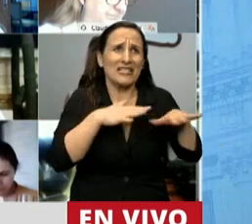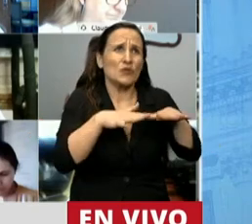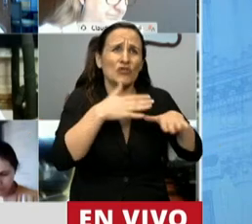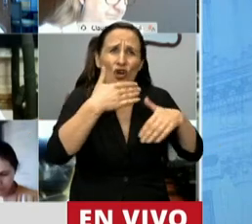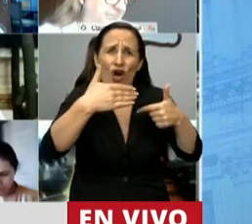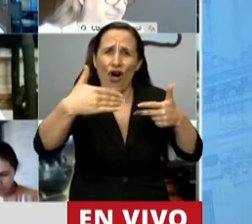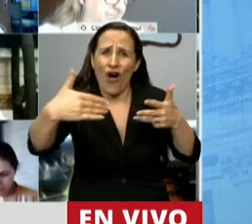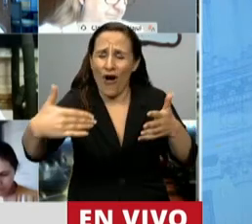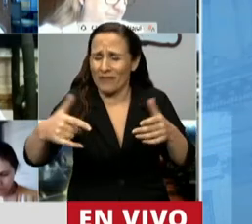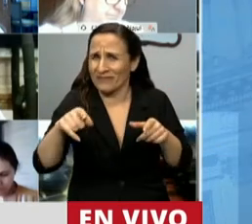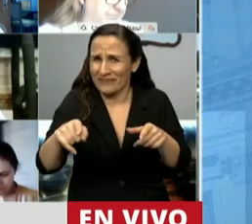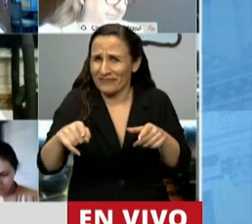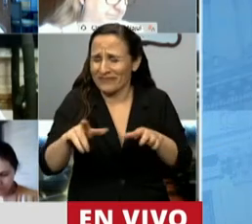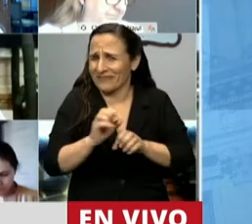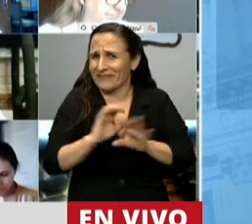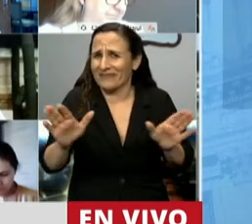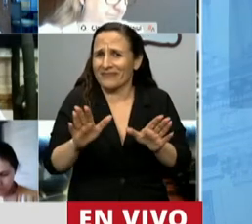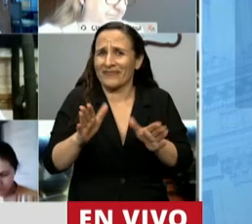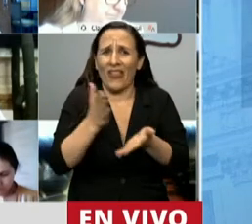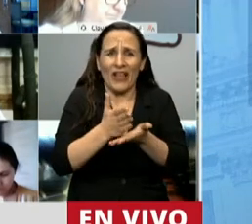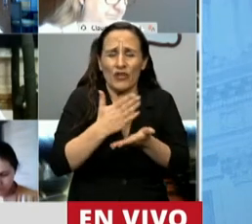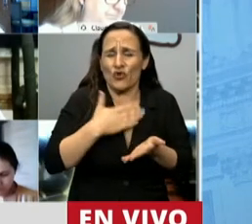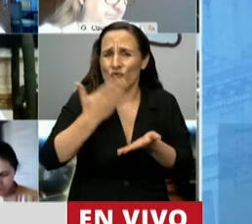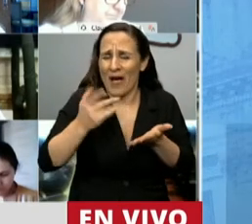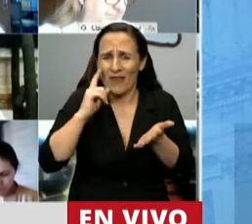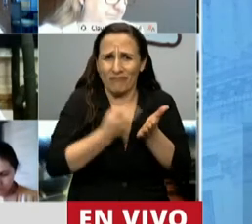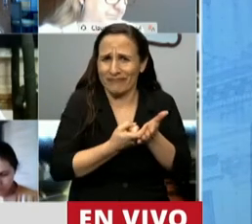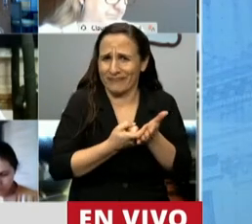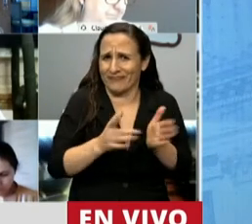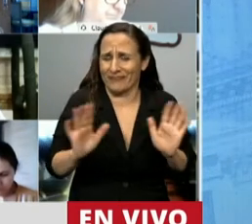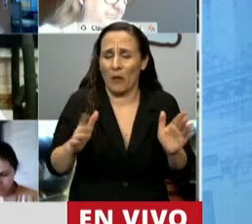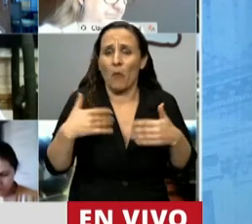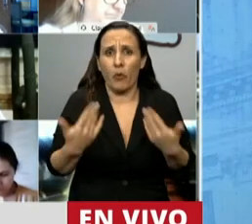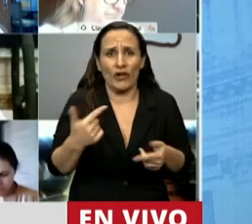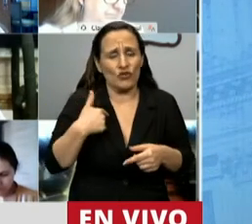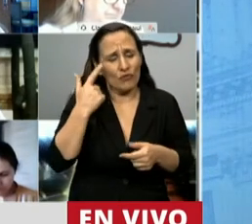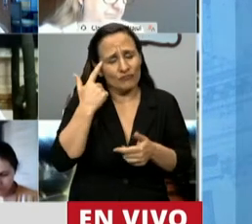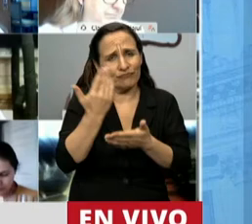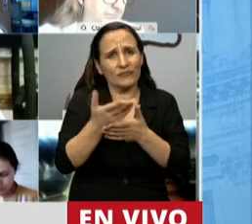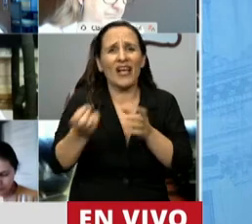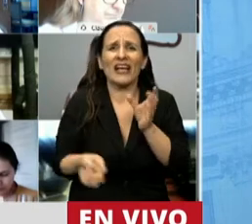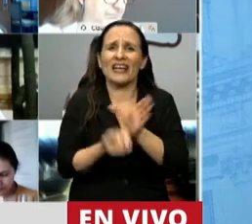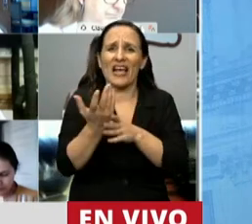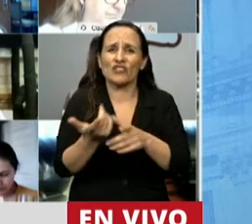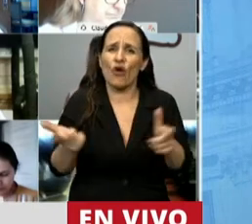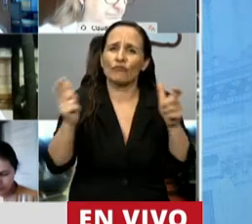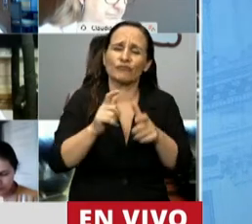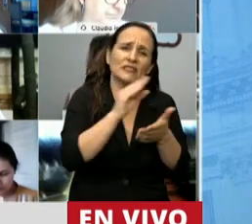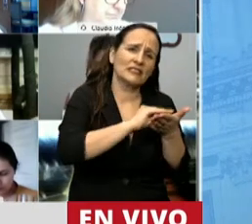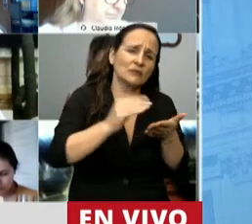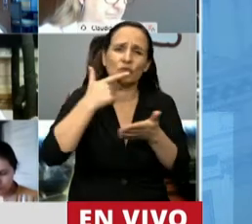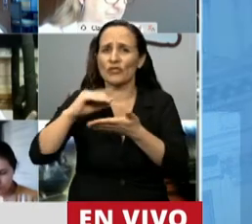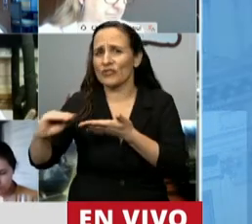materia de derechos humanos y garantías constitucionales por eso estoy proponiendo la creación de una comisión bicameral nacional